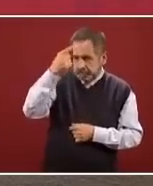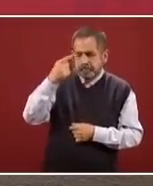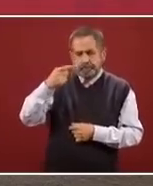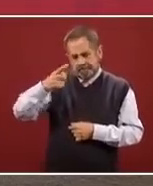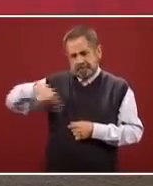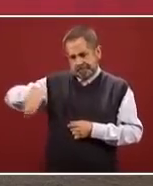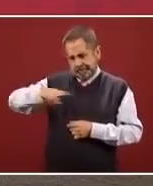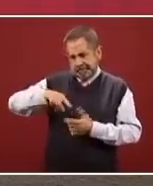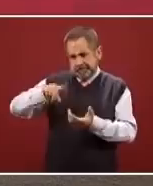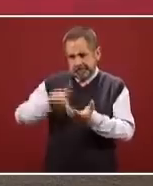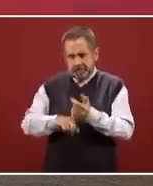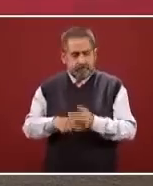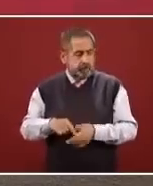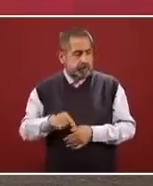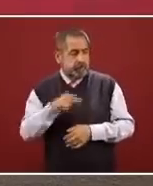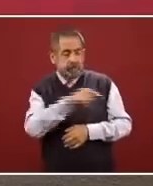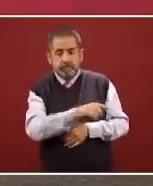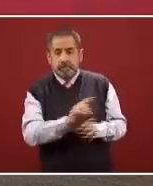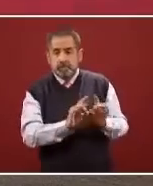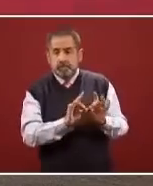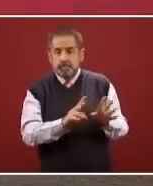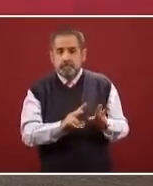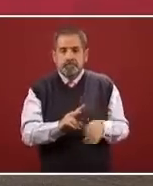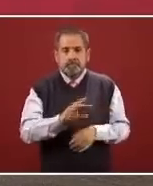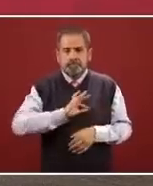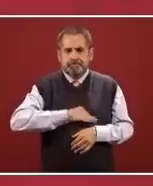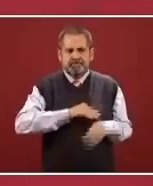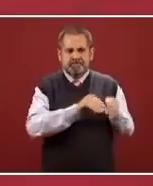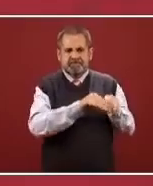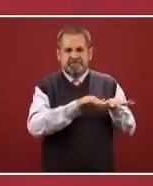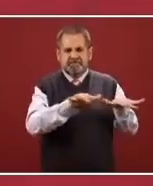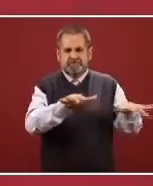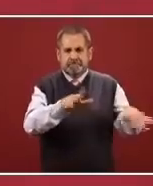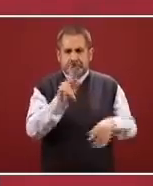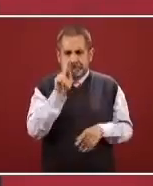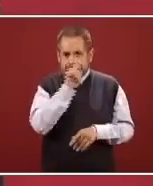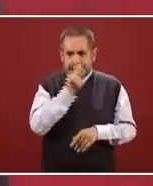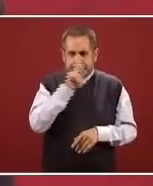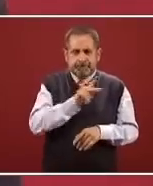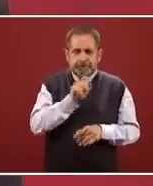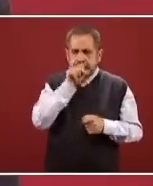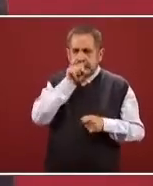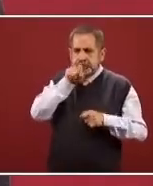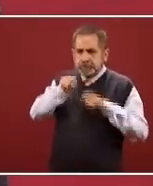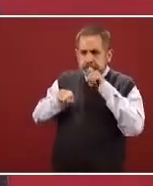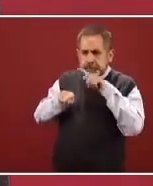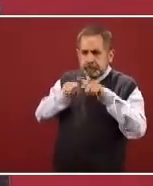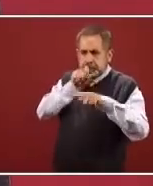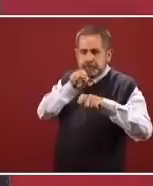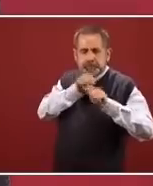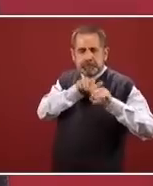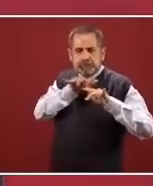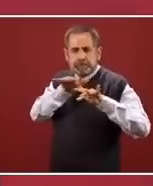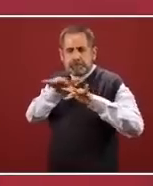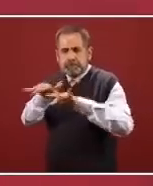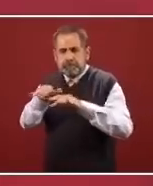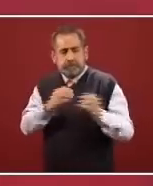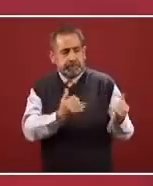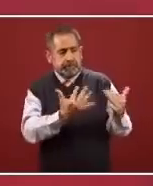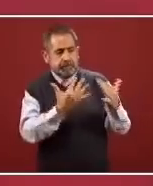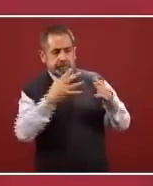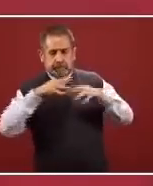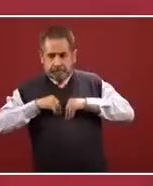transmite, y más si es un virus respiratorio que se transmite por gotitas, por vía respiratoria,